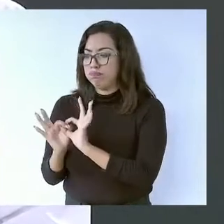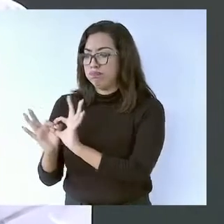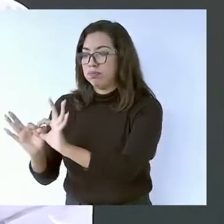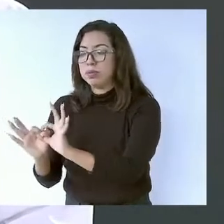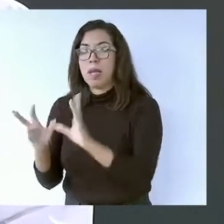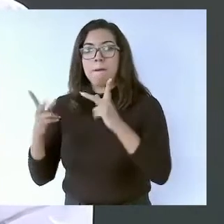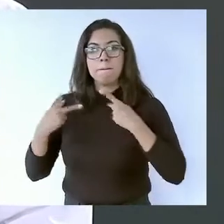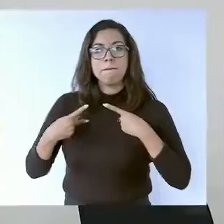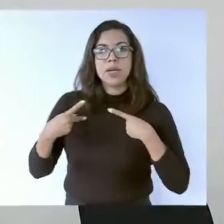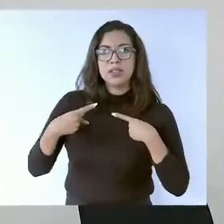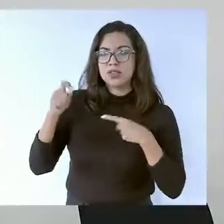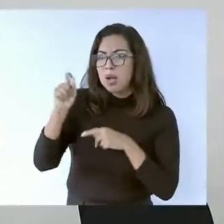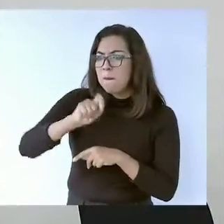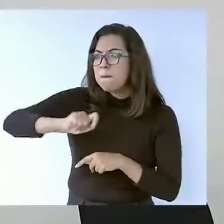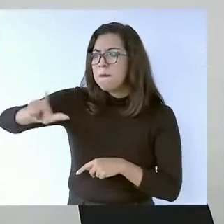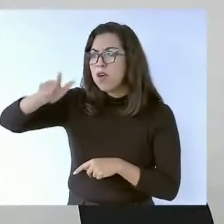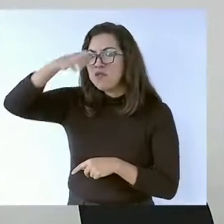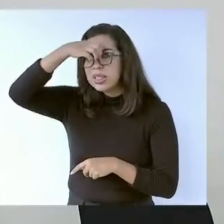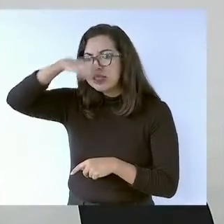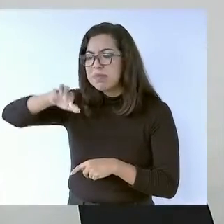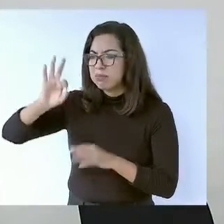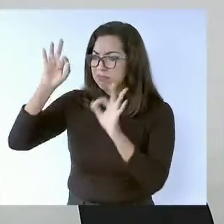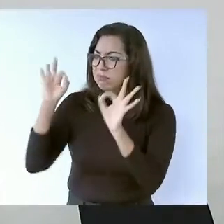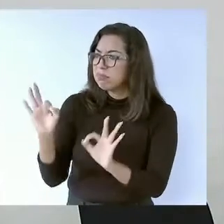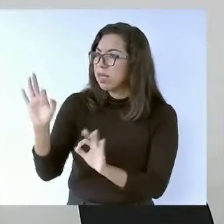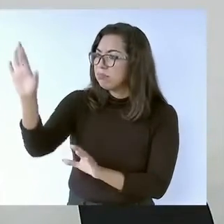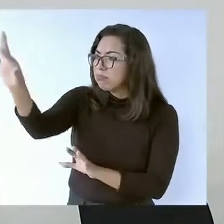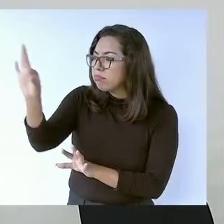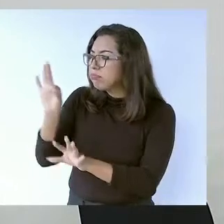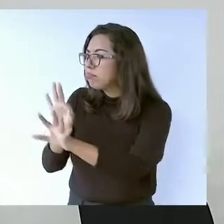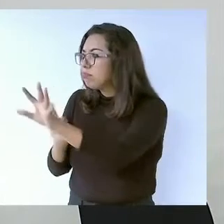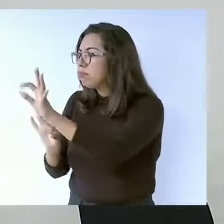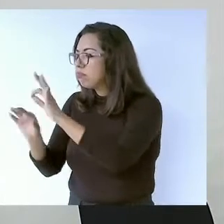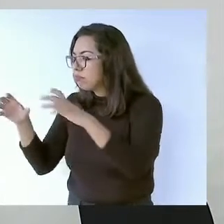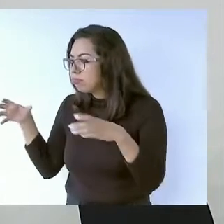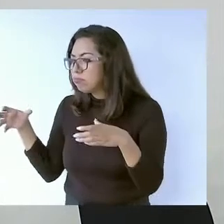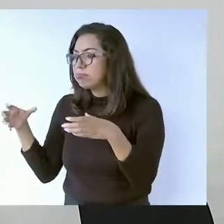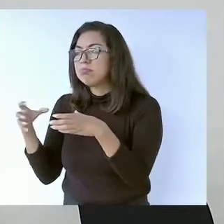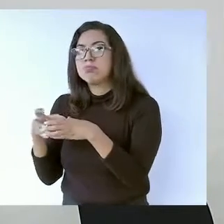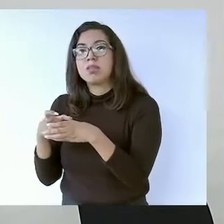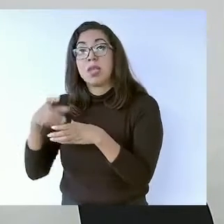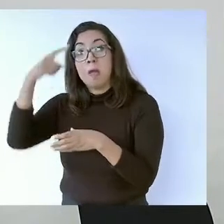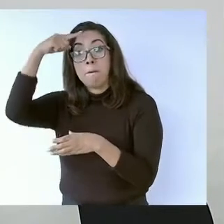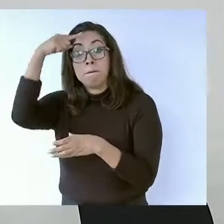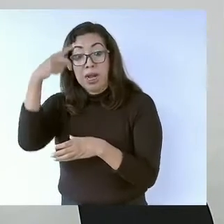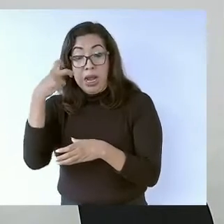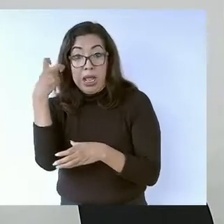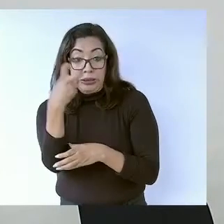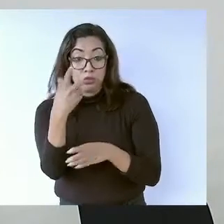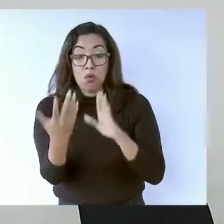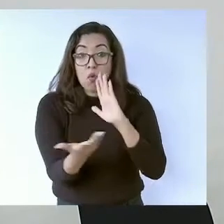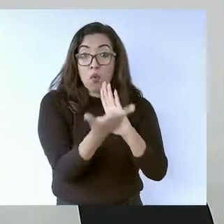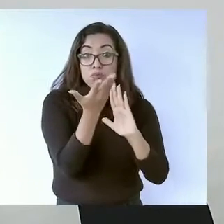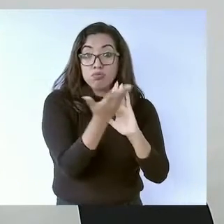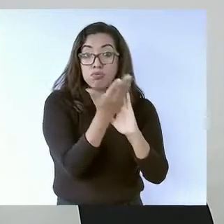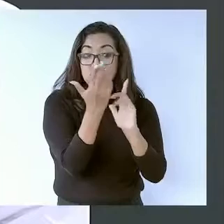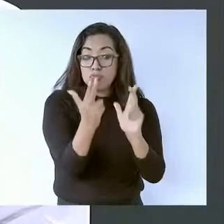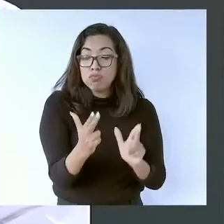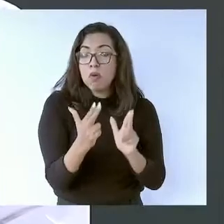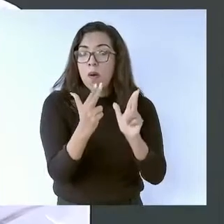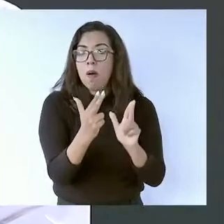más experimentada, con el fin de garantizar la entrega de una construcción oportuna y con la más alta